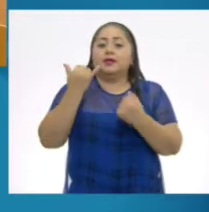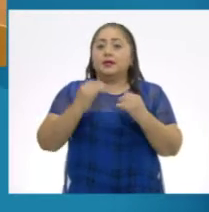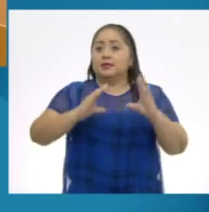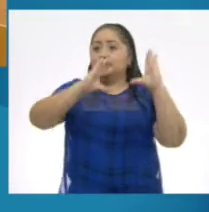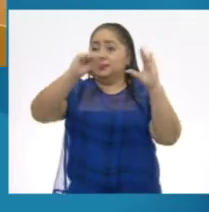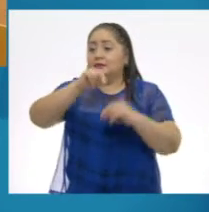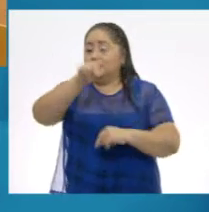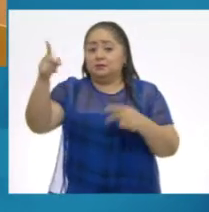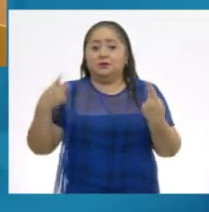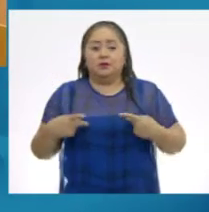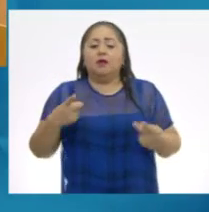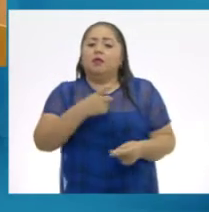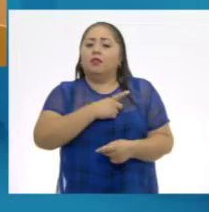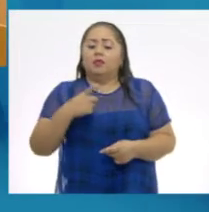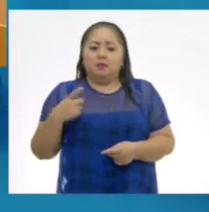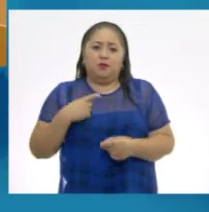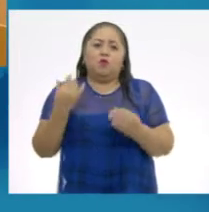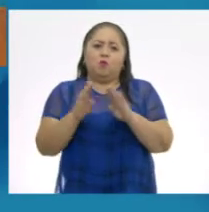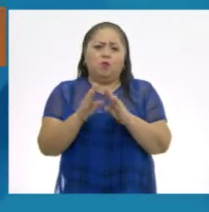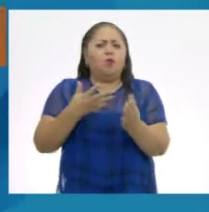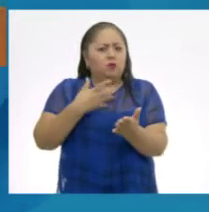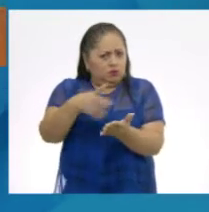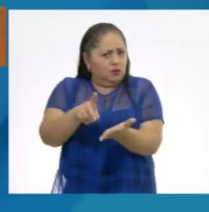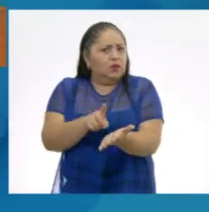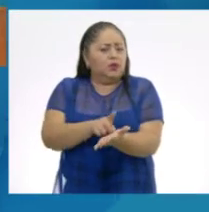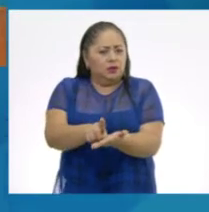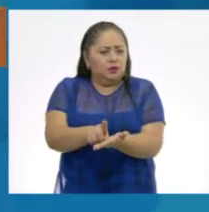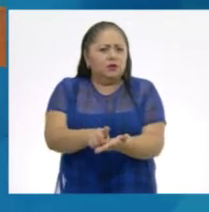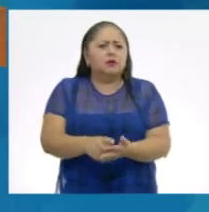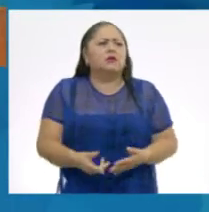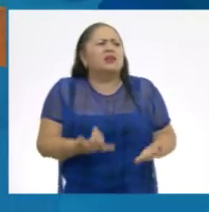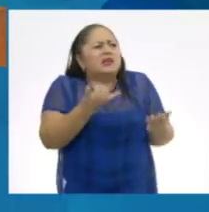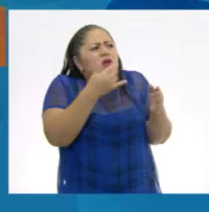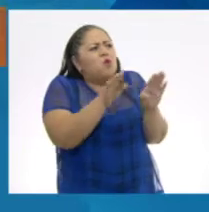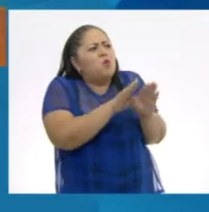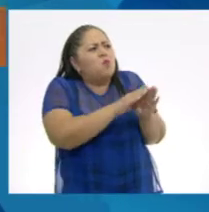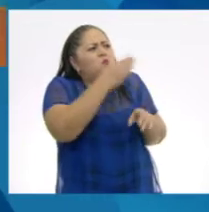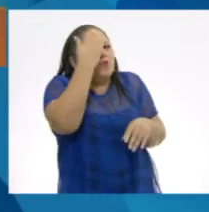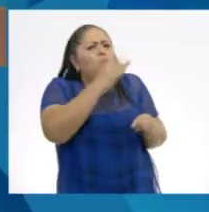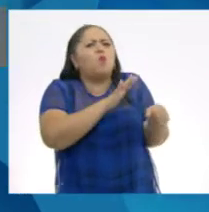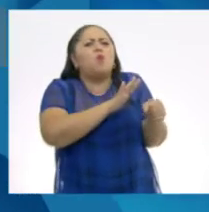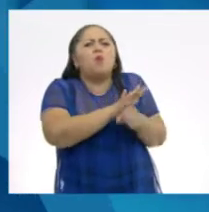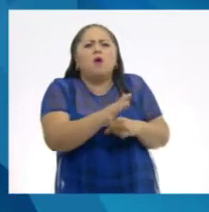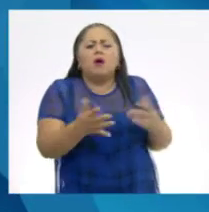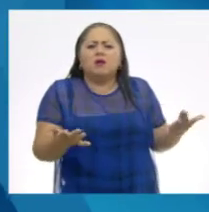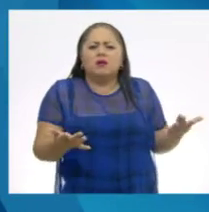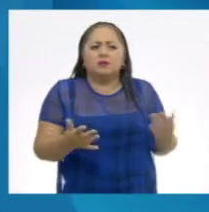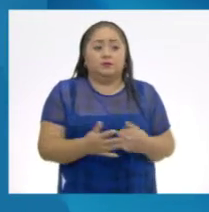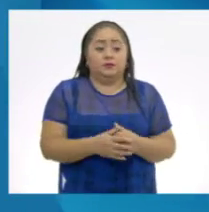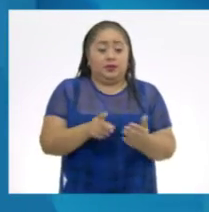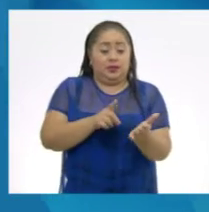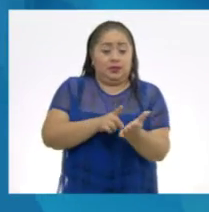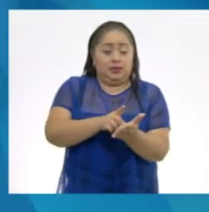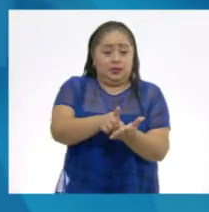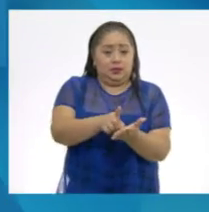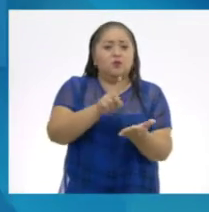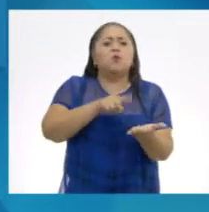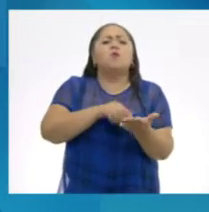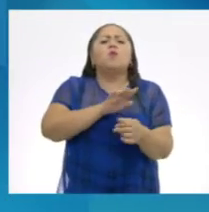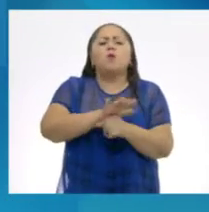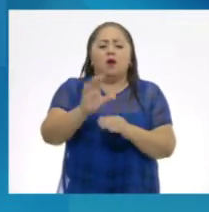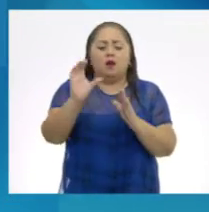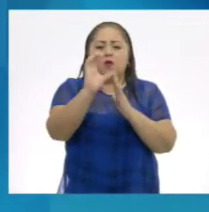los demás que también tienen derechos. ¿Y cómo sabemos cuáles son? Los derechos se encuentran en